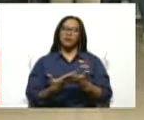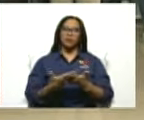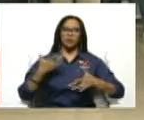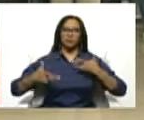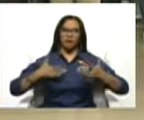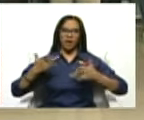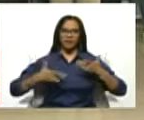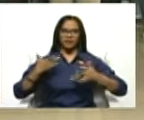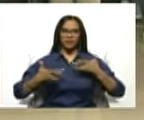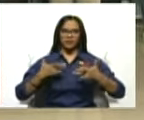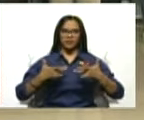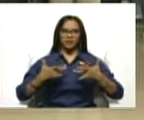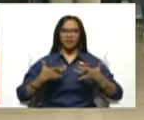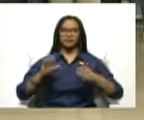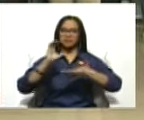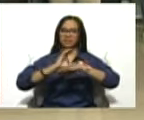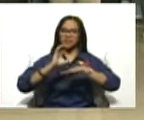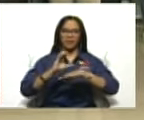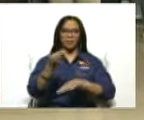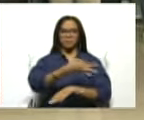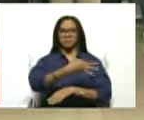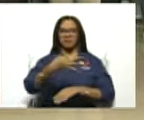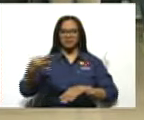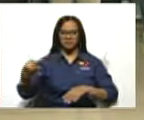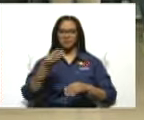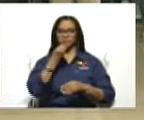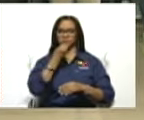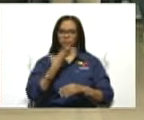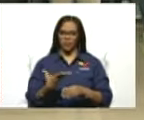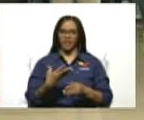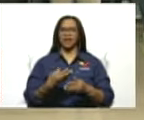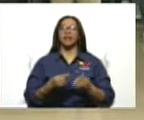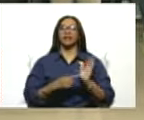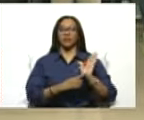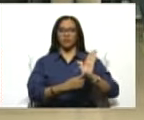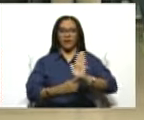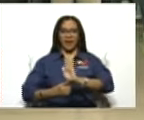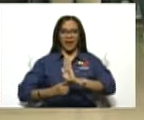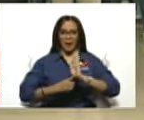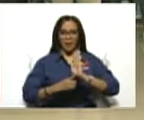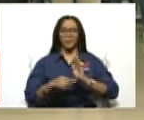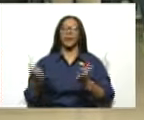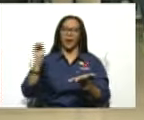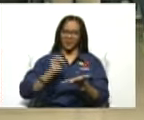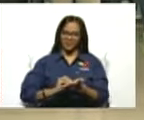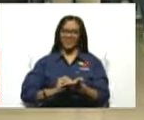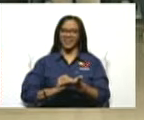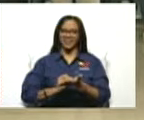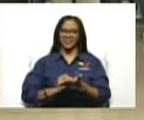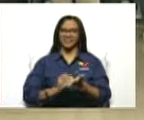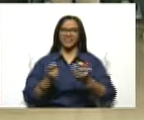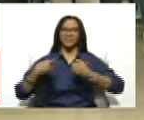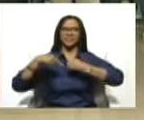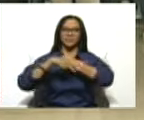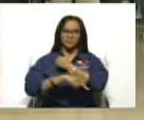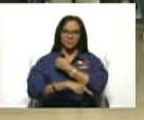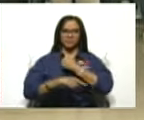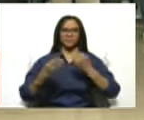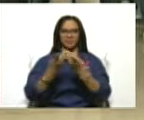jornada cívica extraordinaria, dando ejemplo nuevamente de profundización de